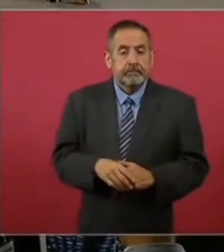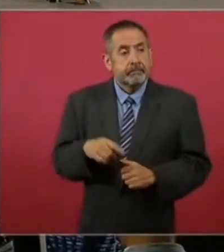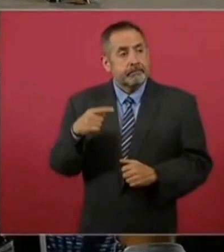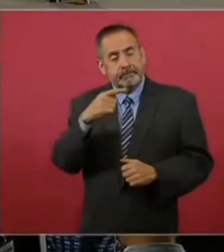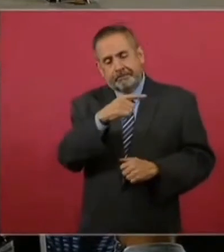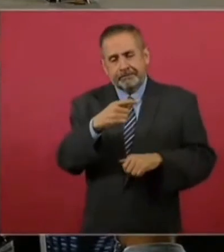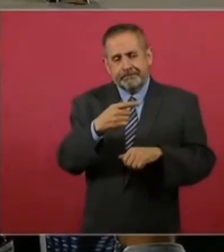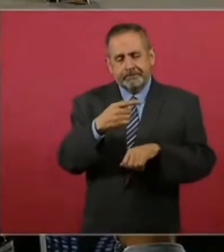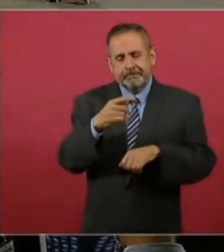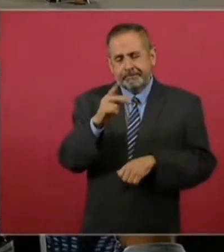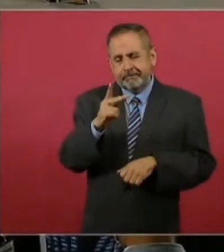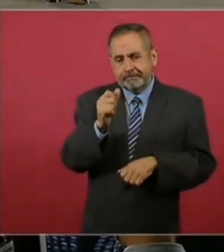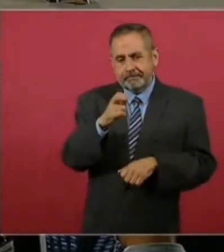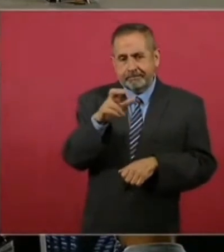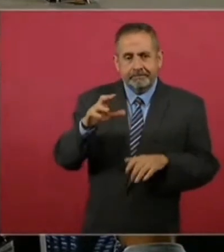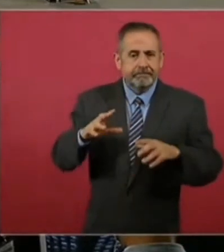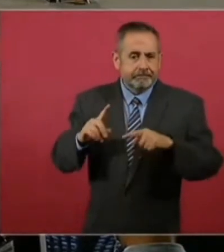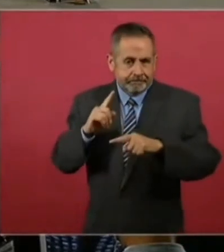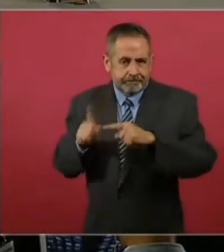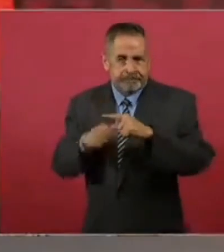con 262,